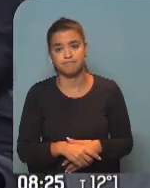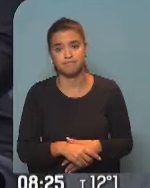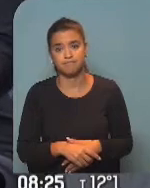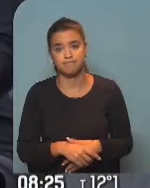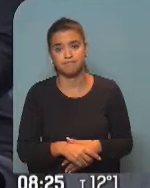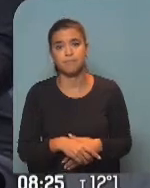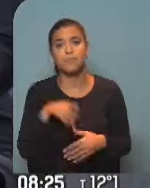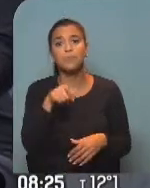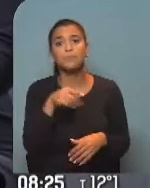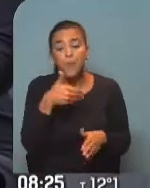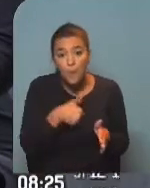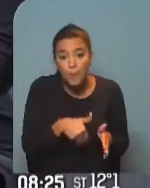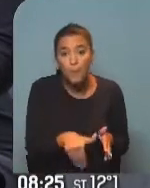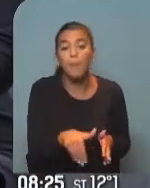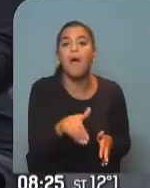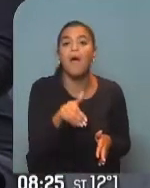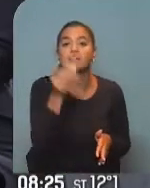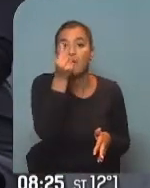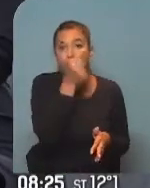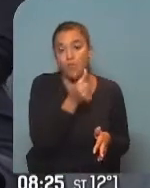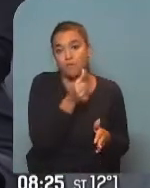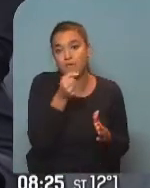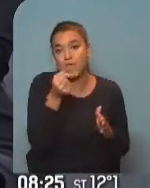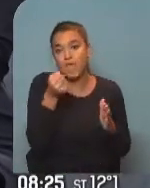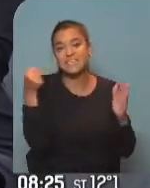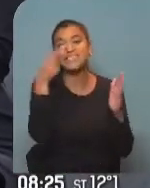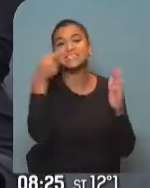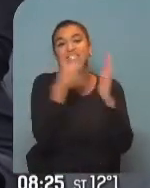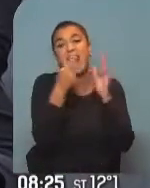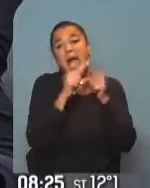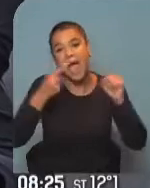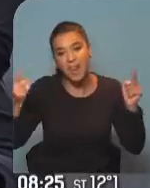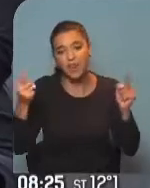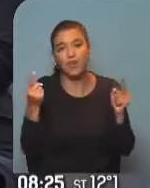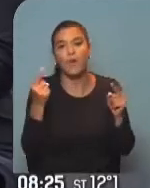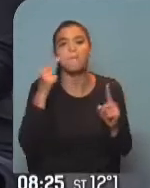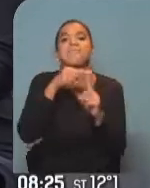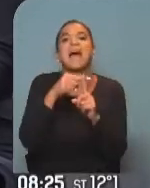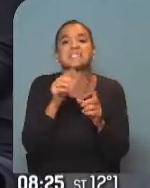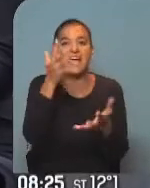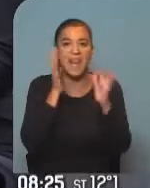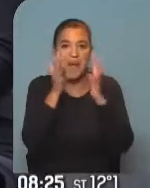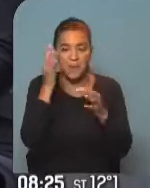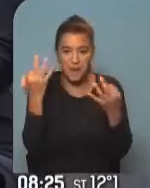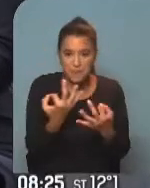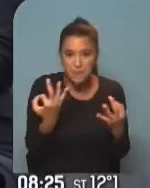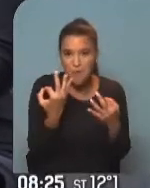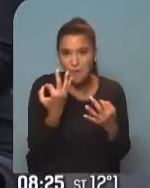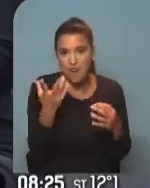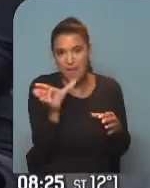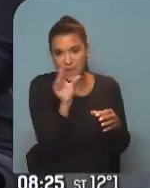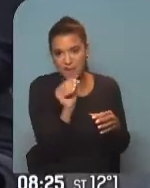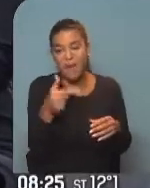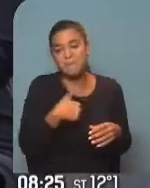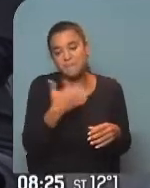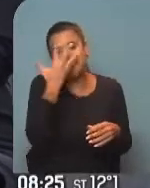bueno soy en el fin de semana largo y fin de semana largo más carnaval es como una muy buena combinación me